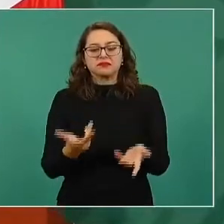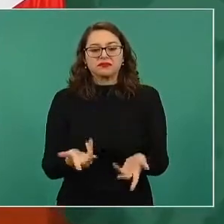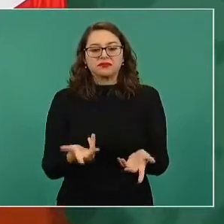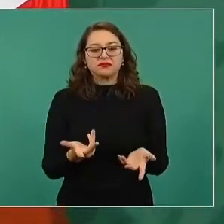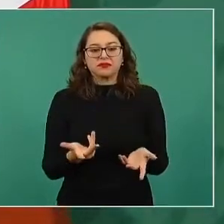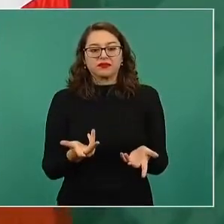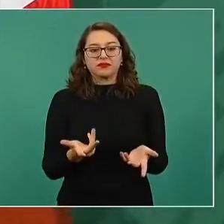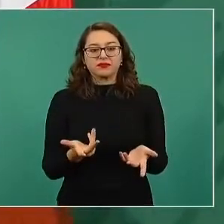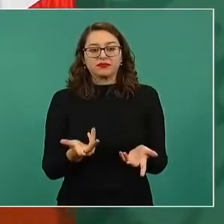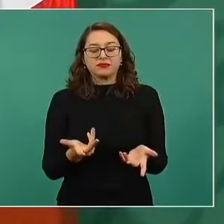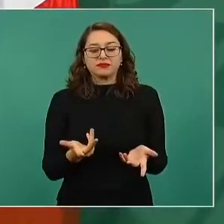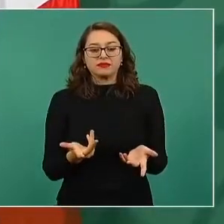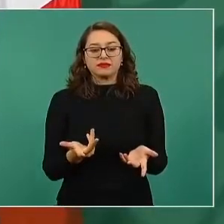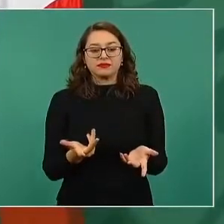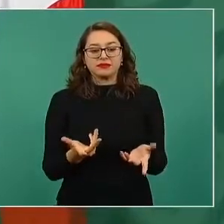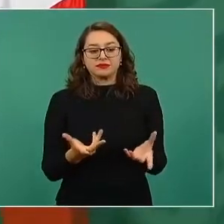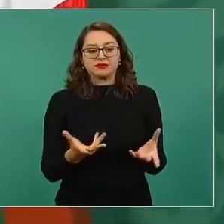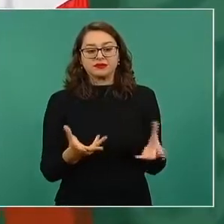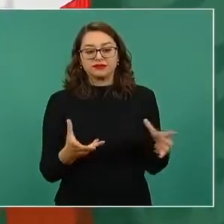de que